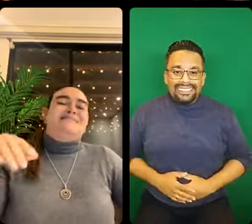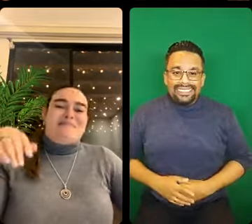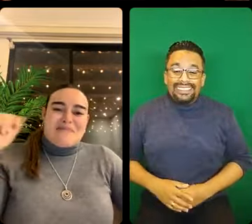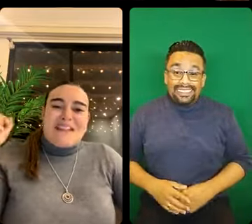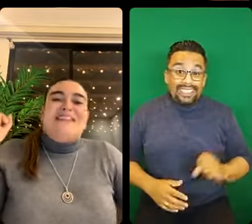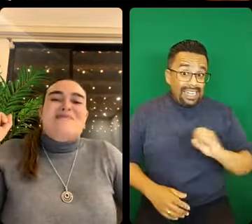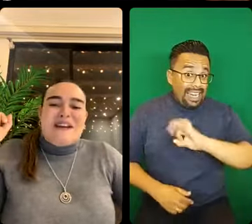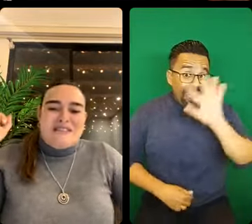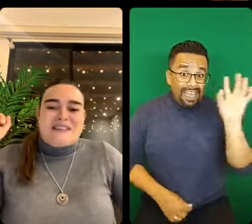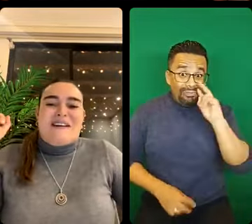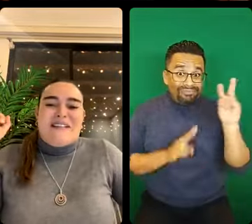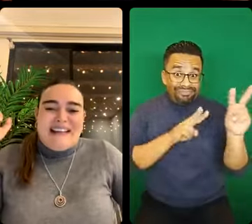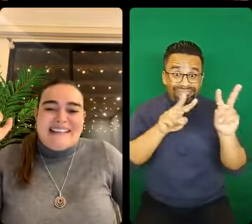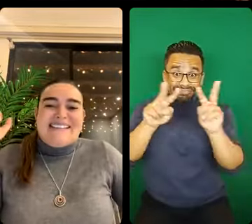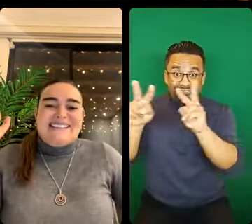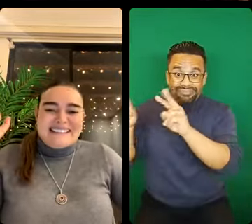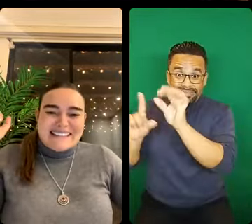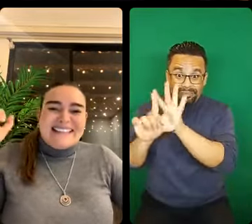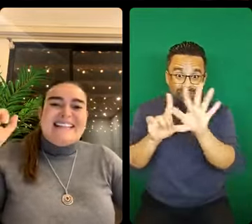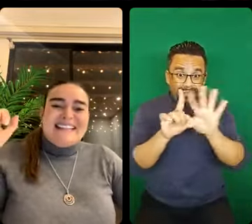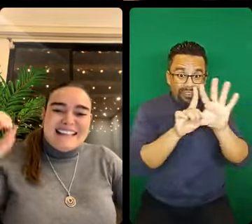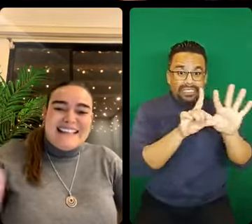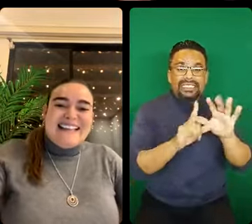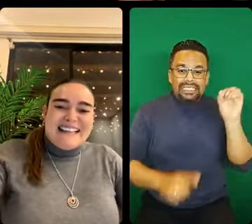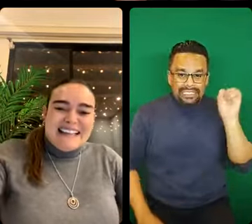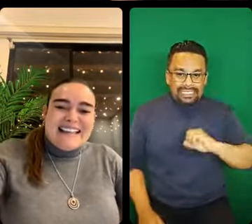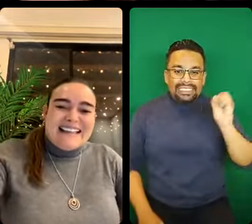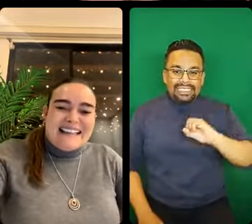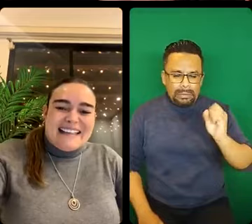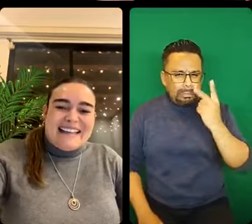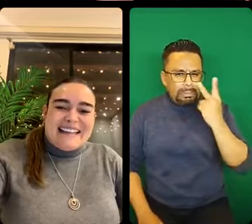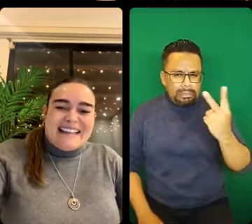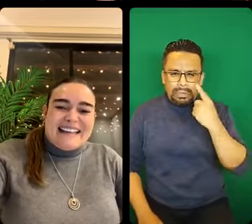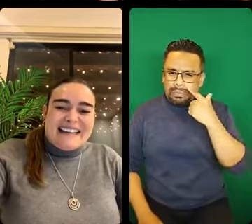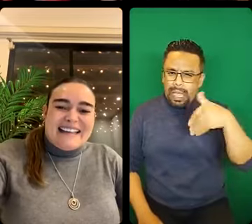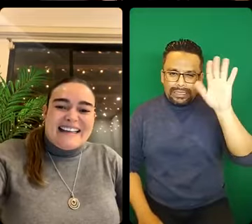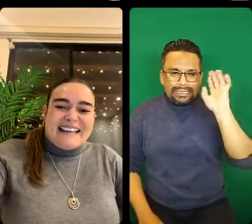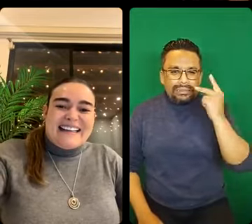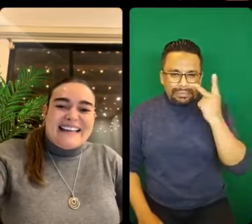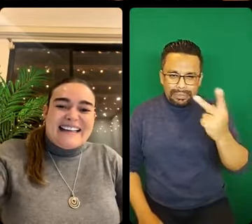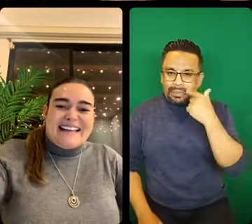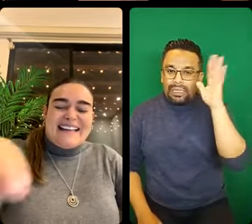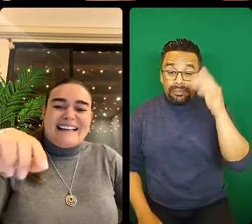mucho en los cortos. Vamos. Yo creo que eso va a ser algo que vamos a ver constantemente en los...